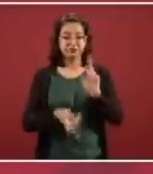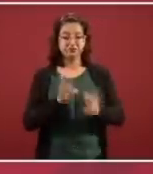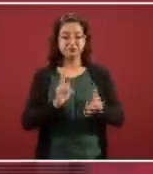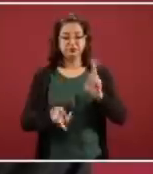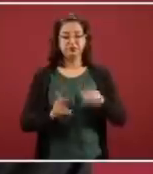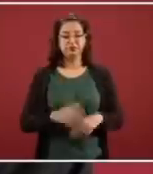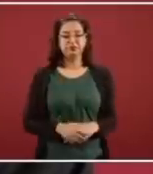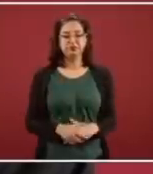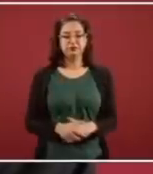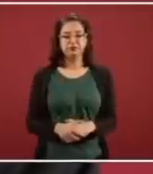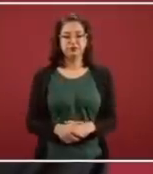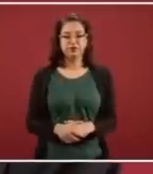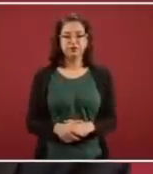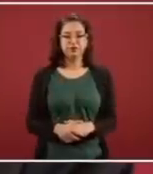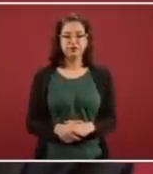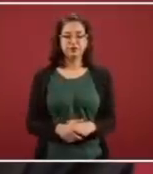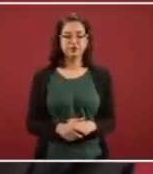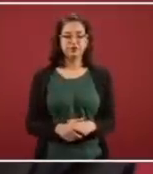Entonces vamos.